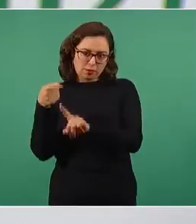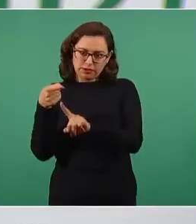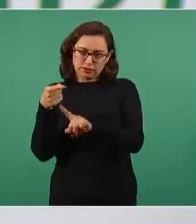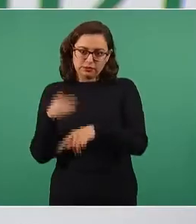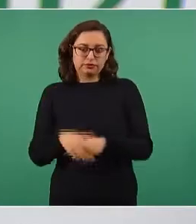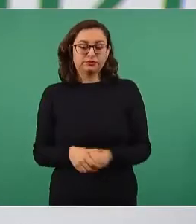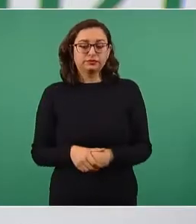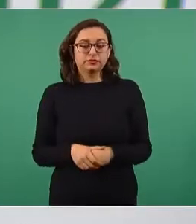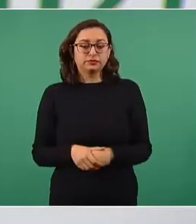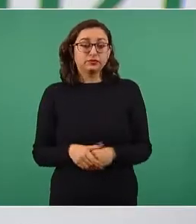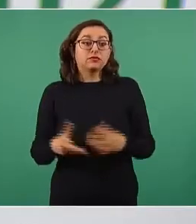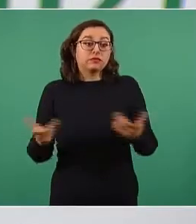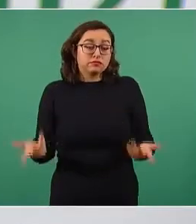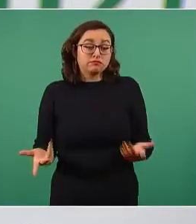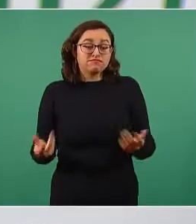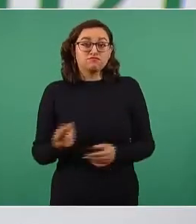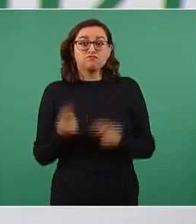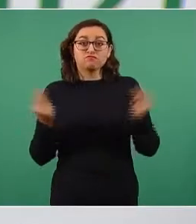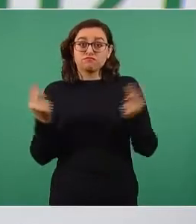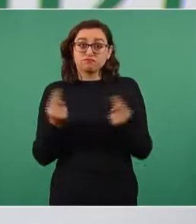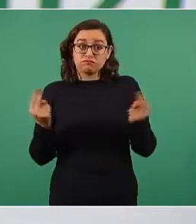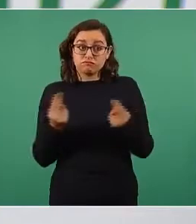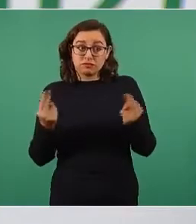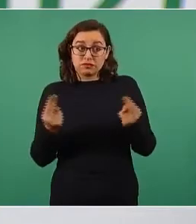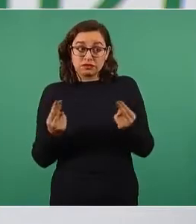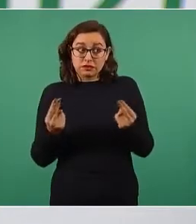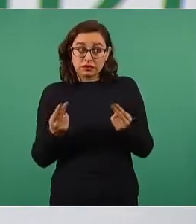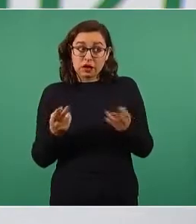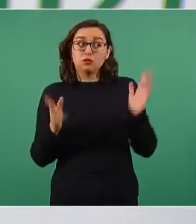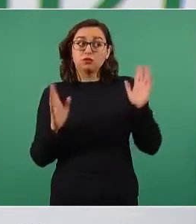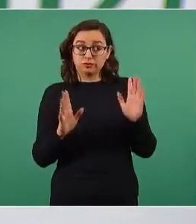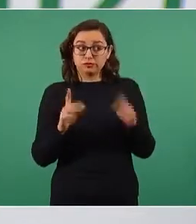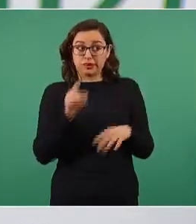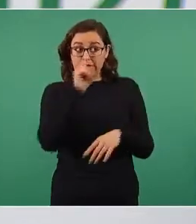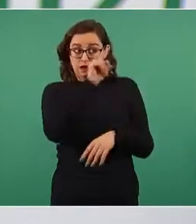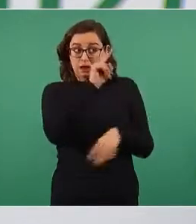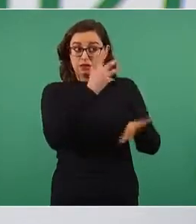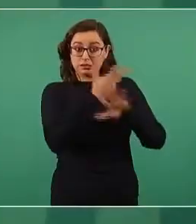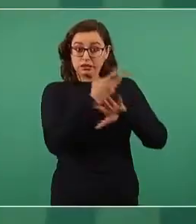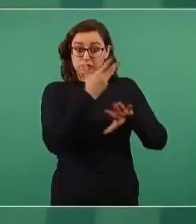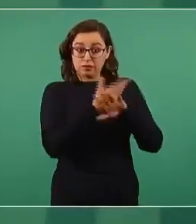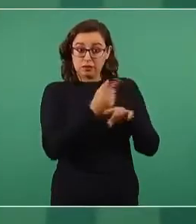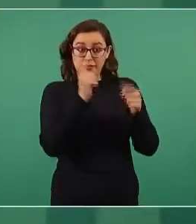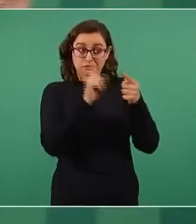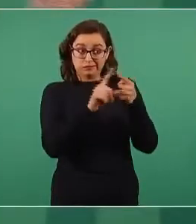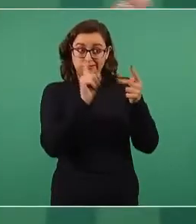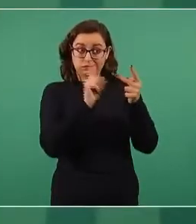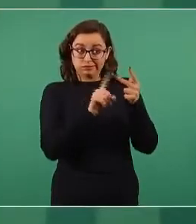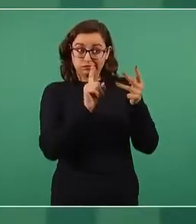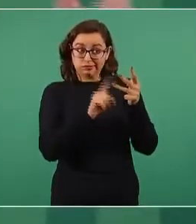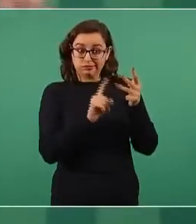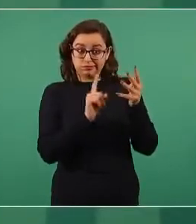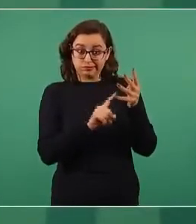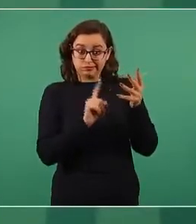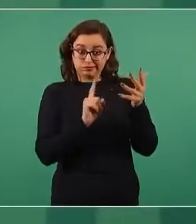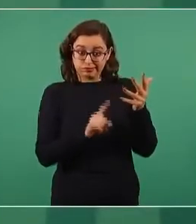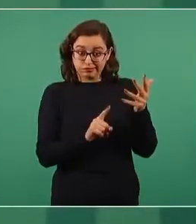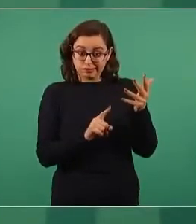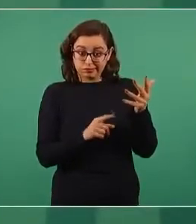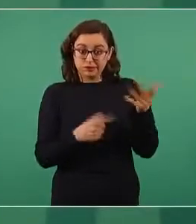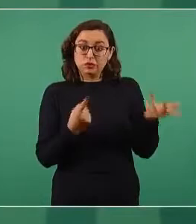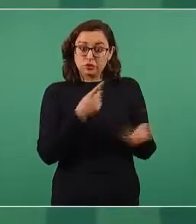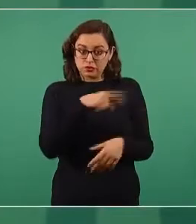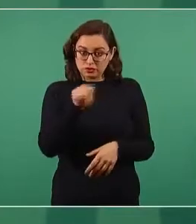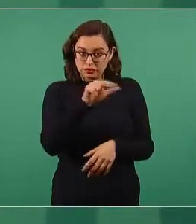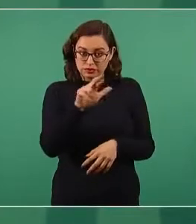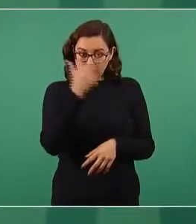Y para reducir la violencia necesitamos que Estados Unidos haga varias cosas. Ustedes recordarán que hace poco vino un equipo